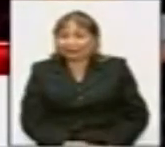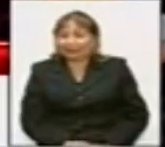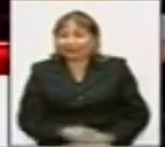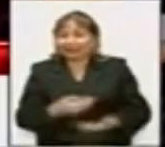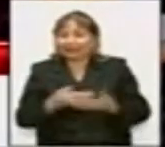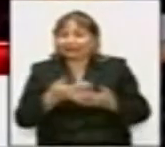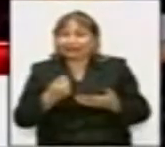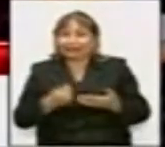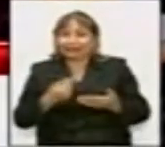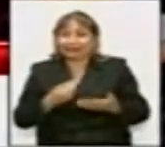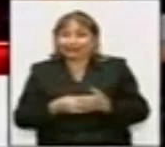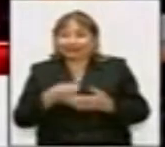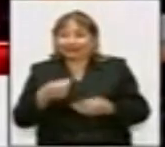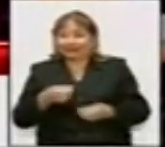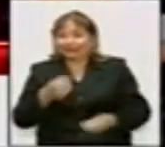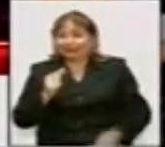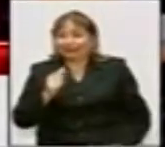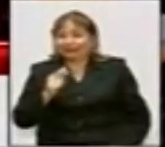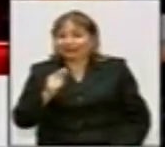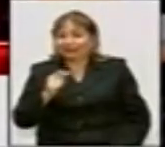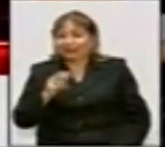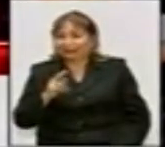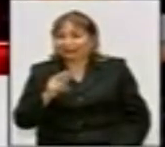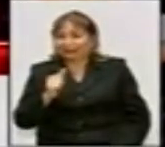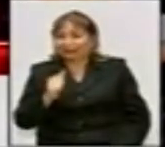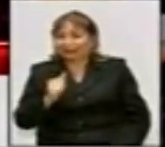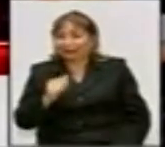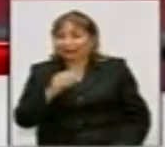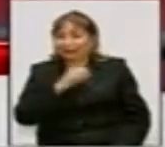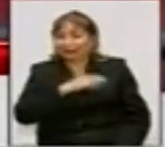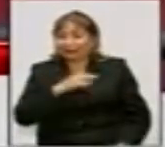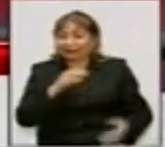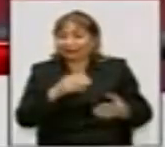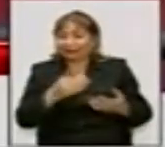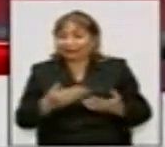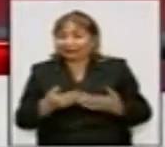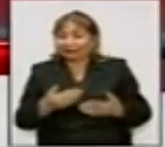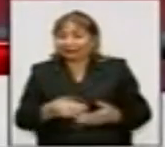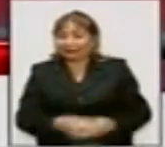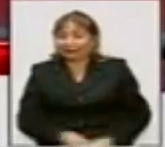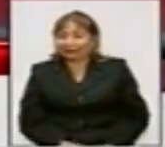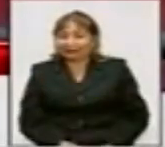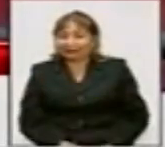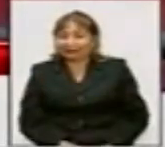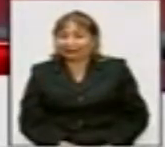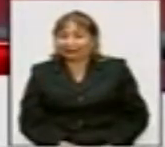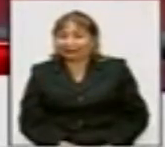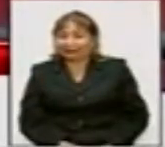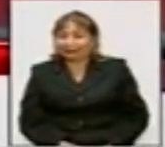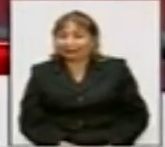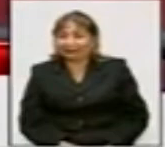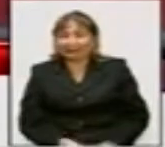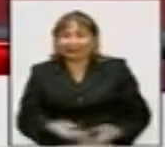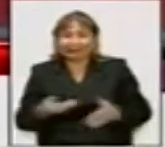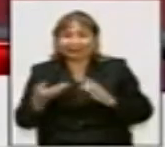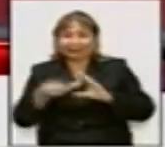el cáncer del salitre y entramos por esa la guerra con chile este es el auto de corrupción más grande la historia república